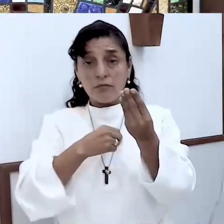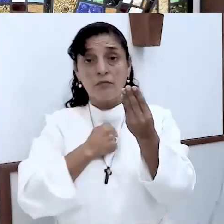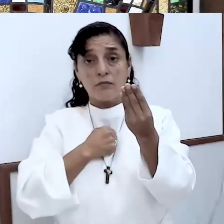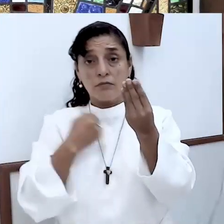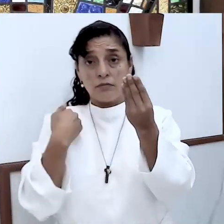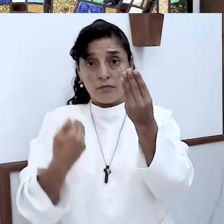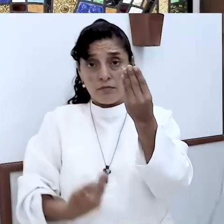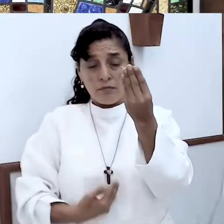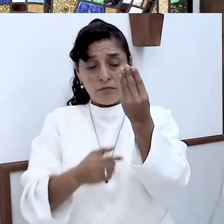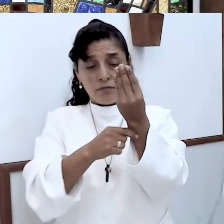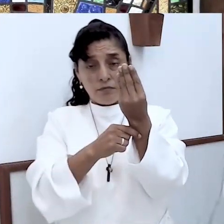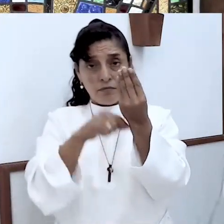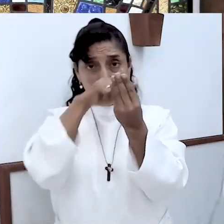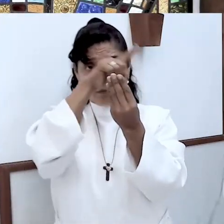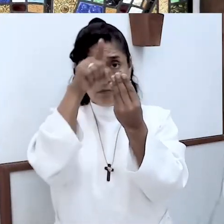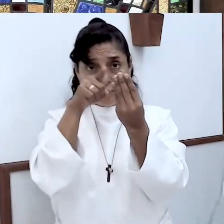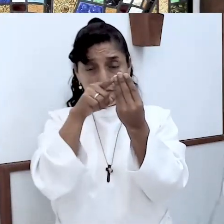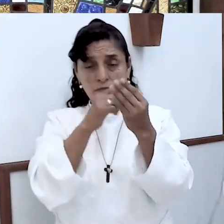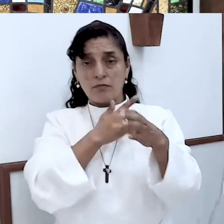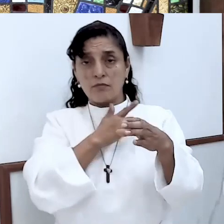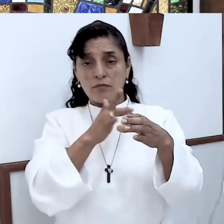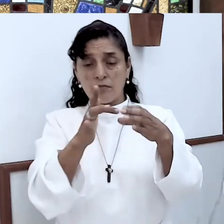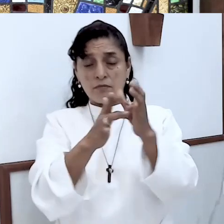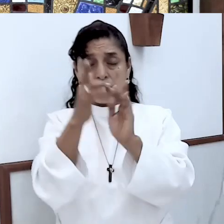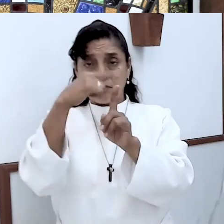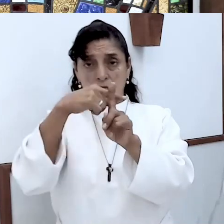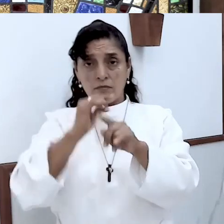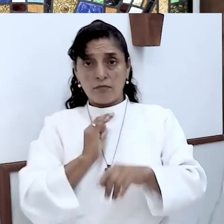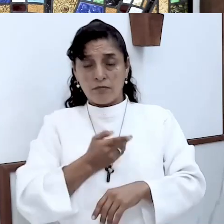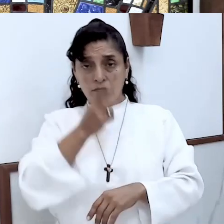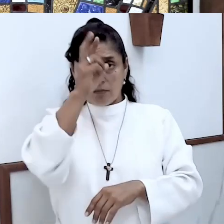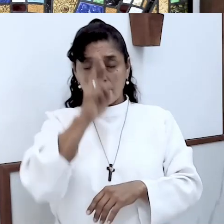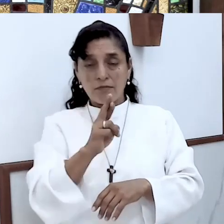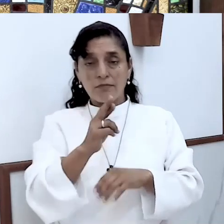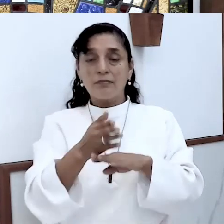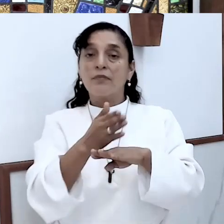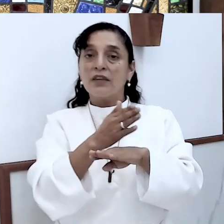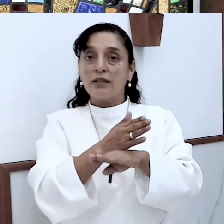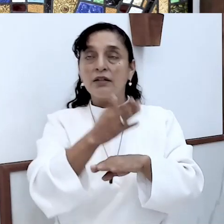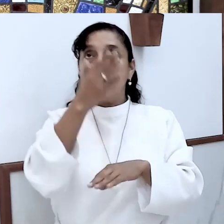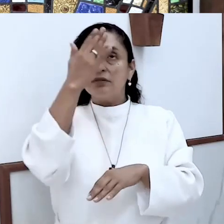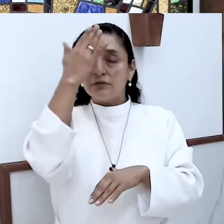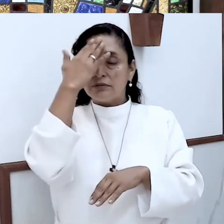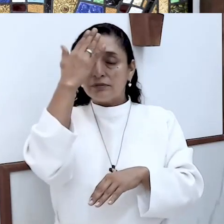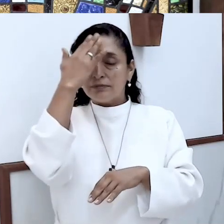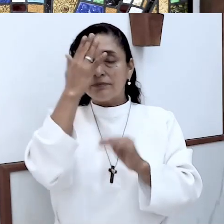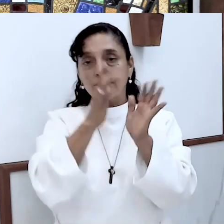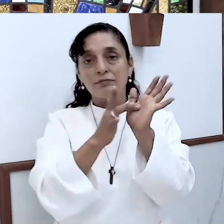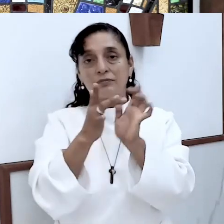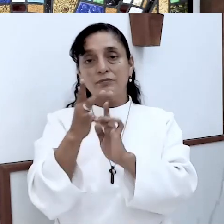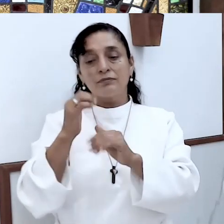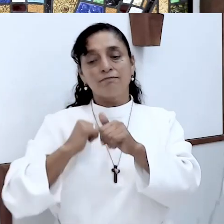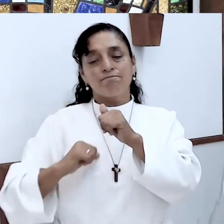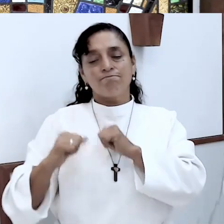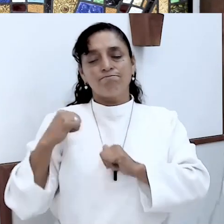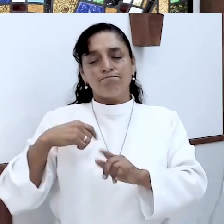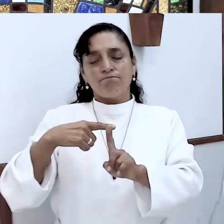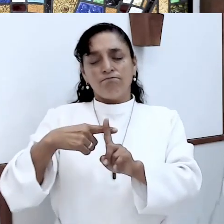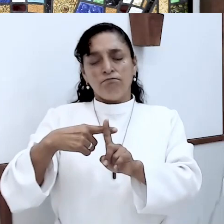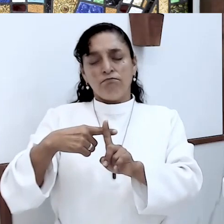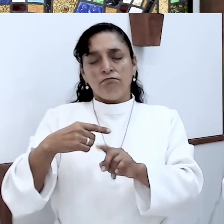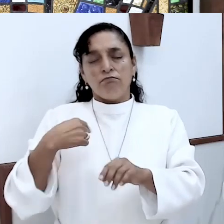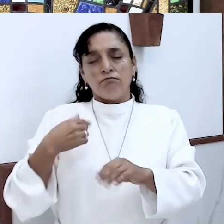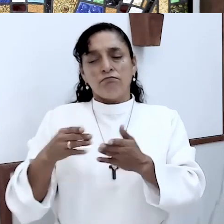el cuerpo y la sangre de Jesucristo nuestro Señor, el cual cuando iba a ser entregado a su